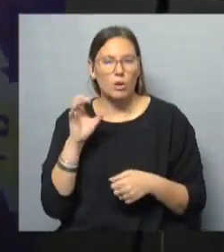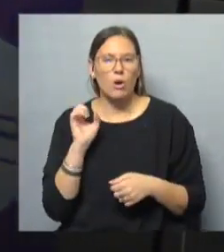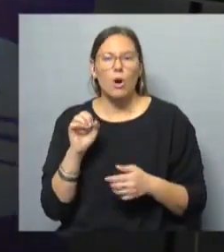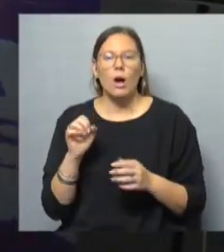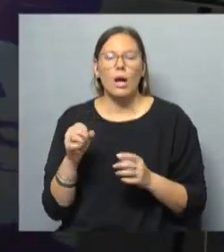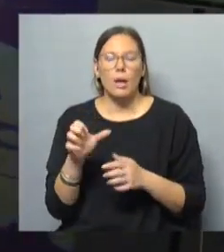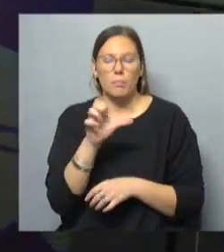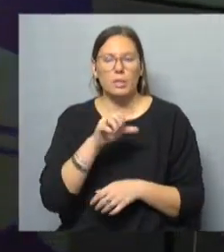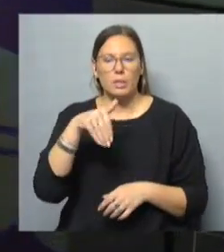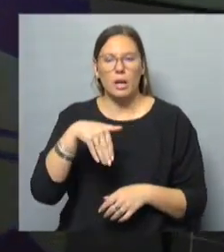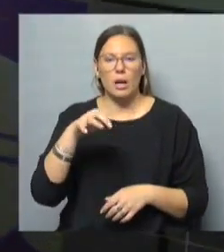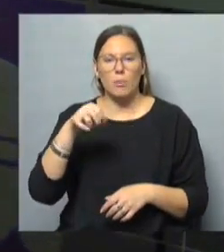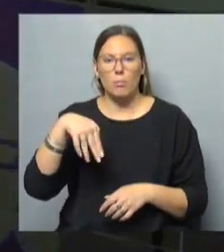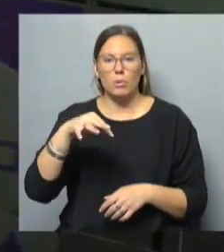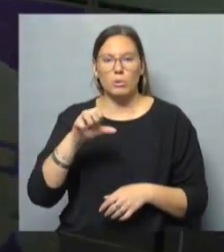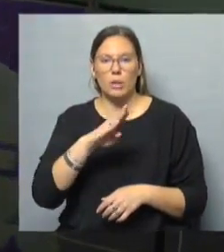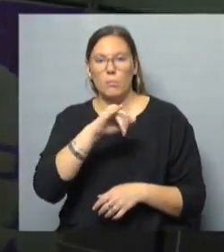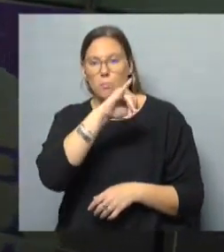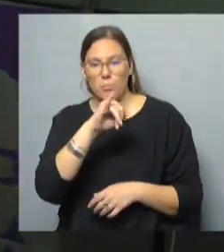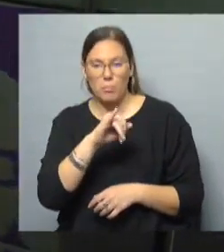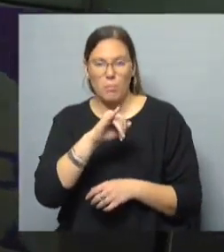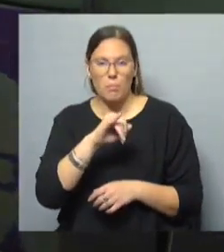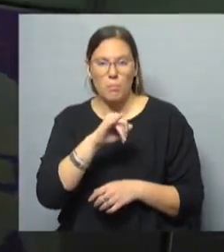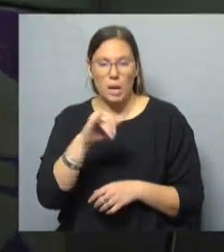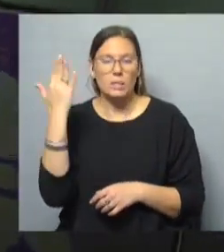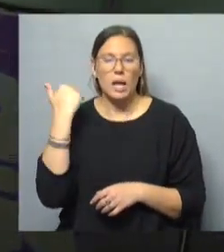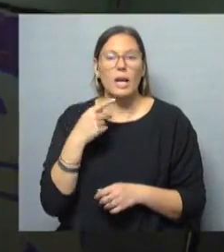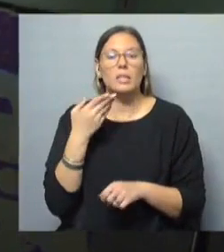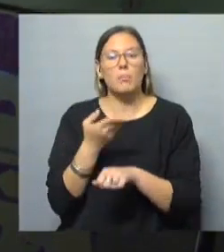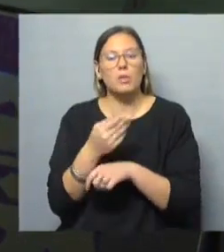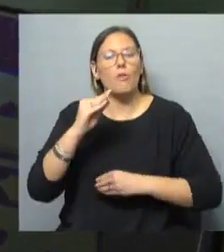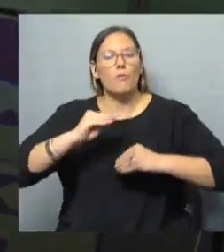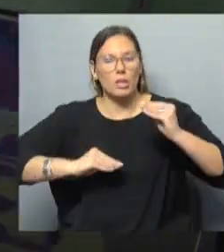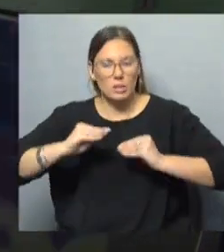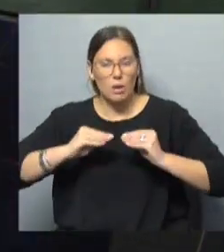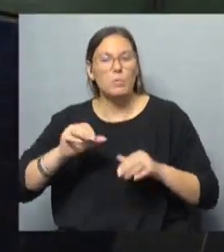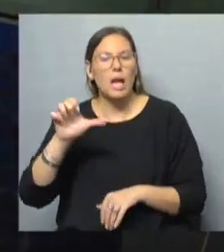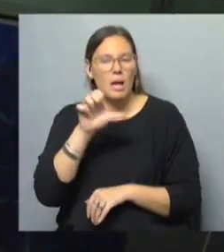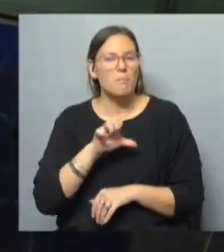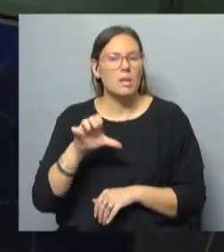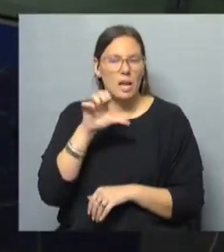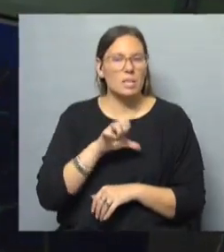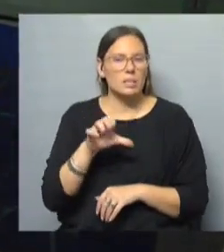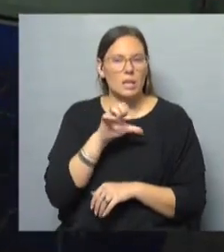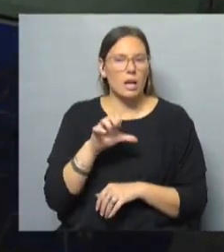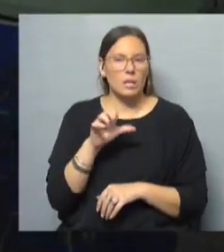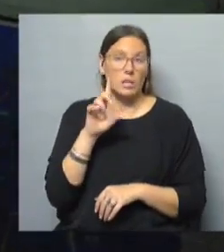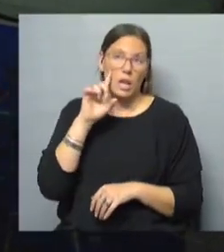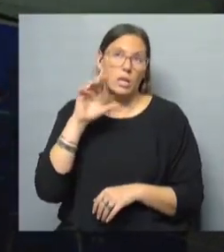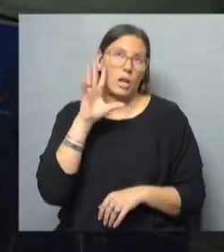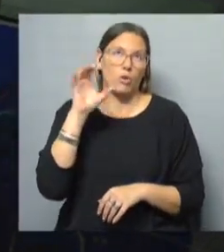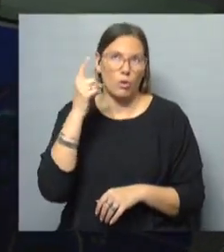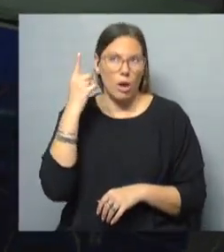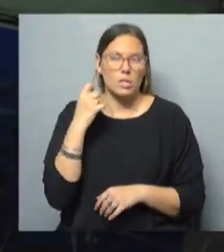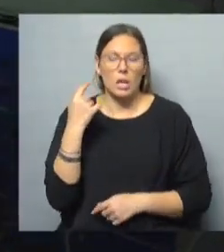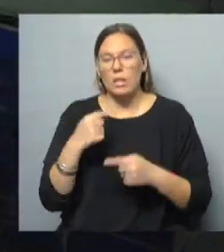Montepaz, una tabacalera nacional, había pedido esta flexibilización y es una empresa, esto se supo o se recordó ya ayer